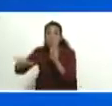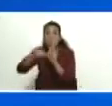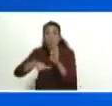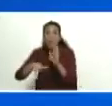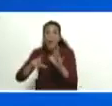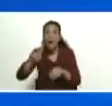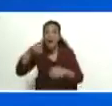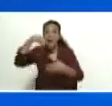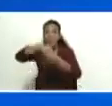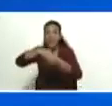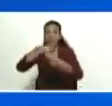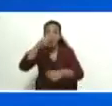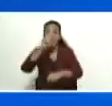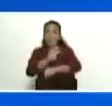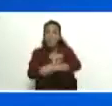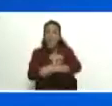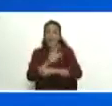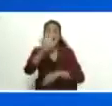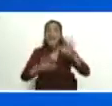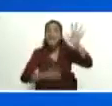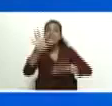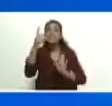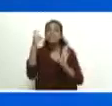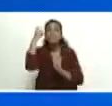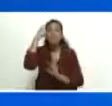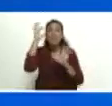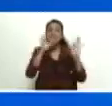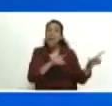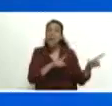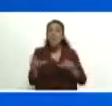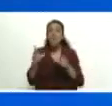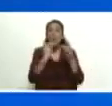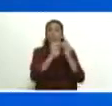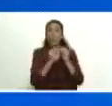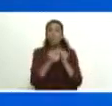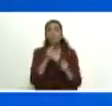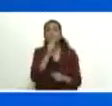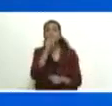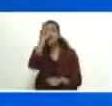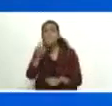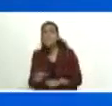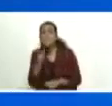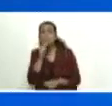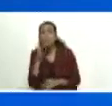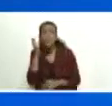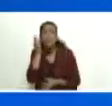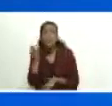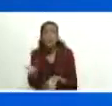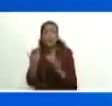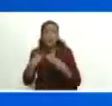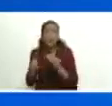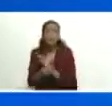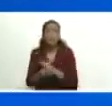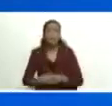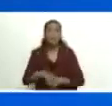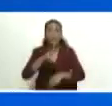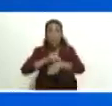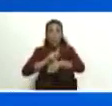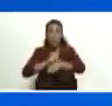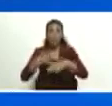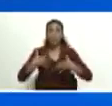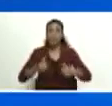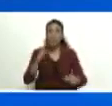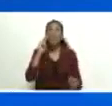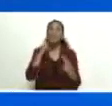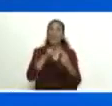listo en 15 días. Listo. Arreglado. ¿Y quién eres tú, Zoraima? Cuéntame. Promotora de salud. Yo te